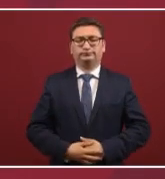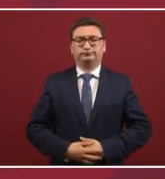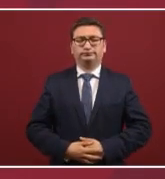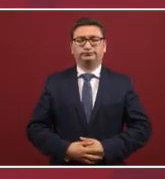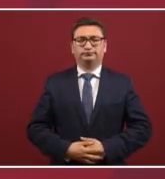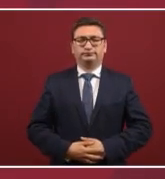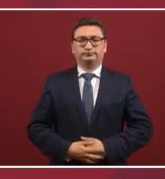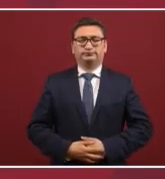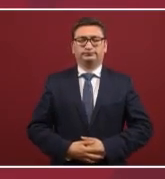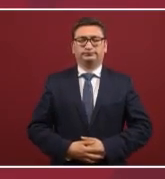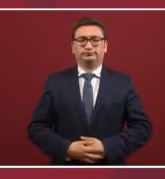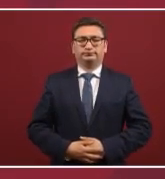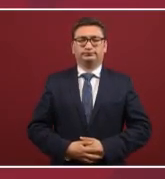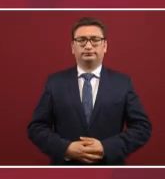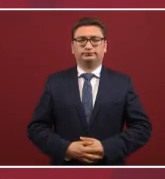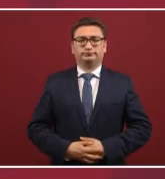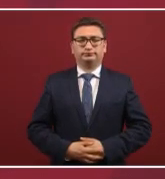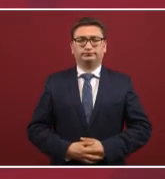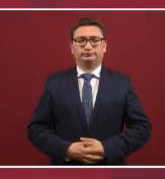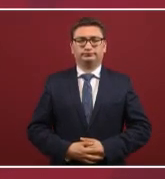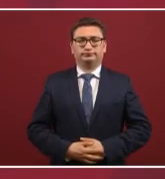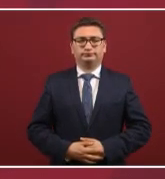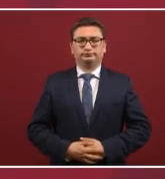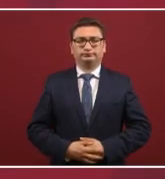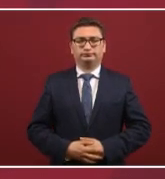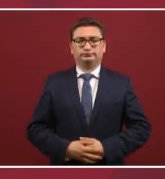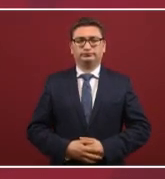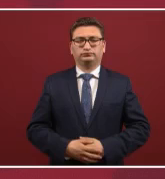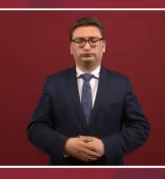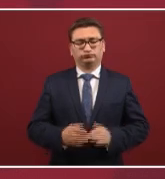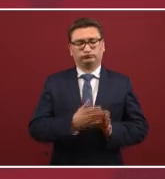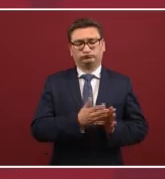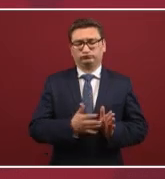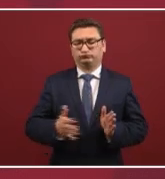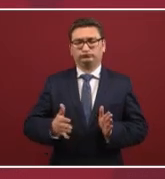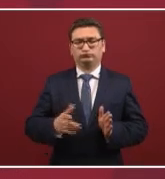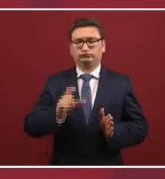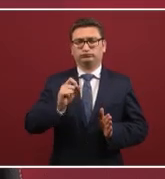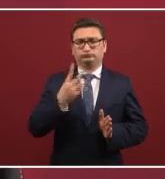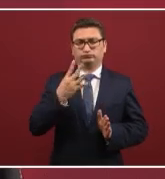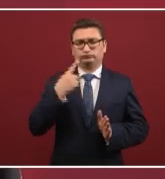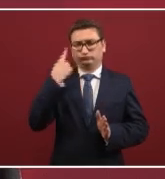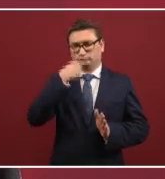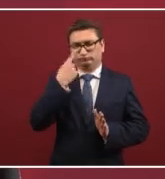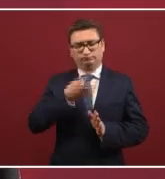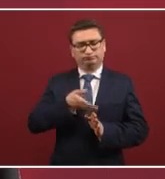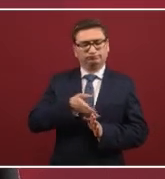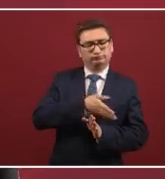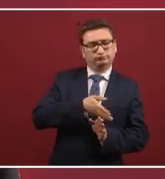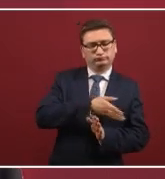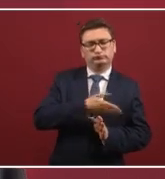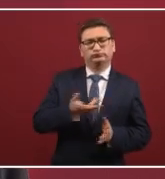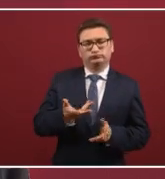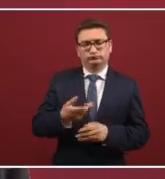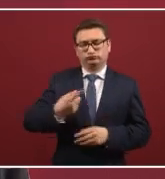En las últimas 24 horas tomamos decisiones desde muy